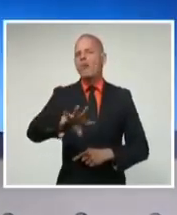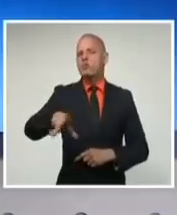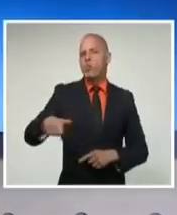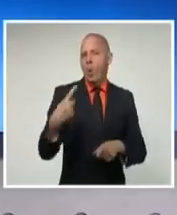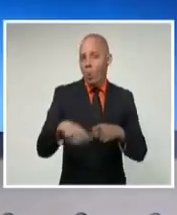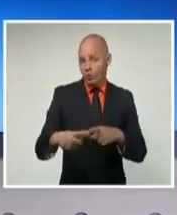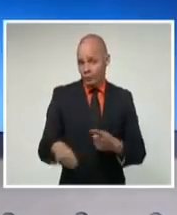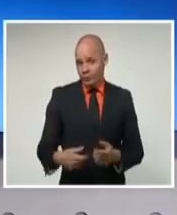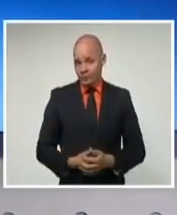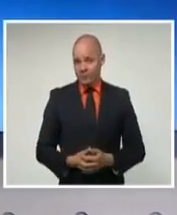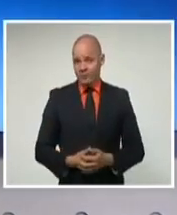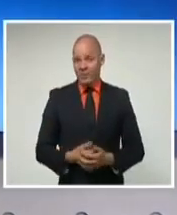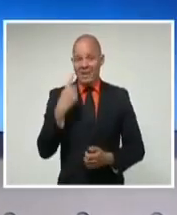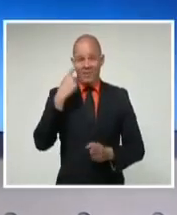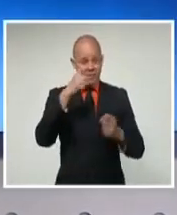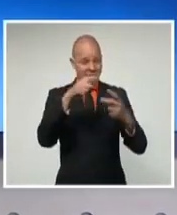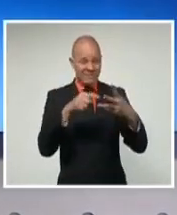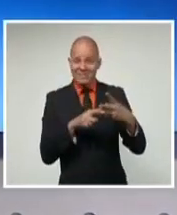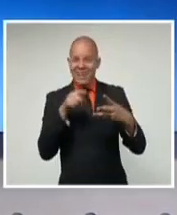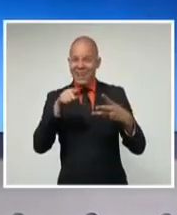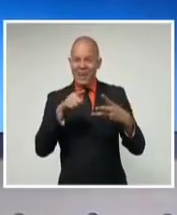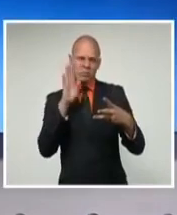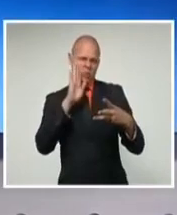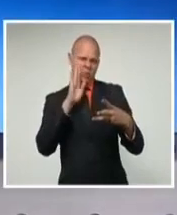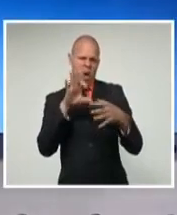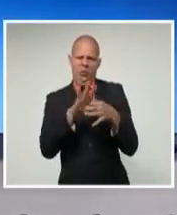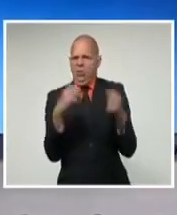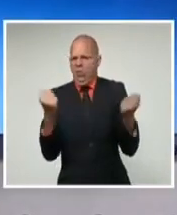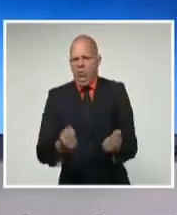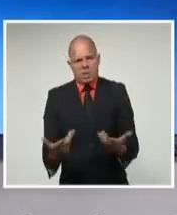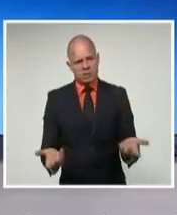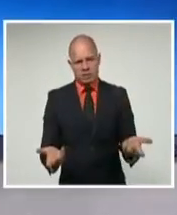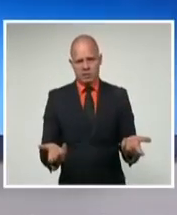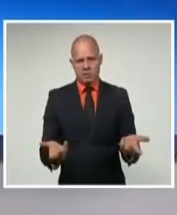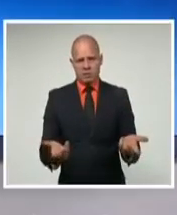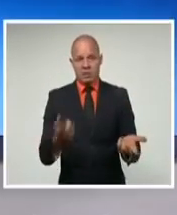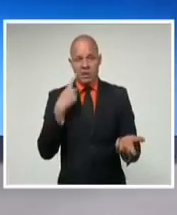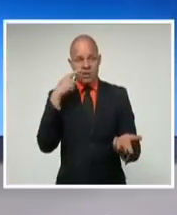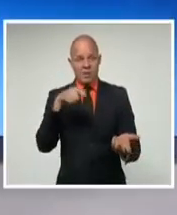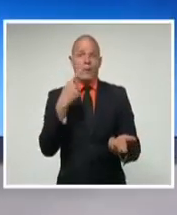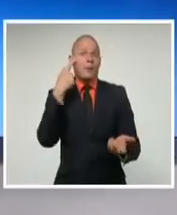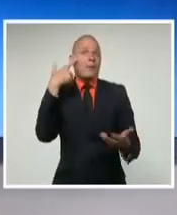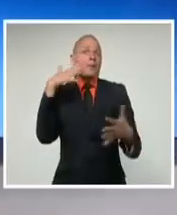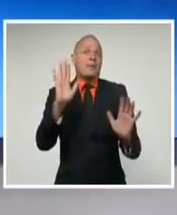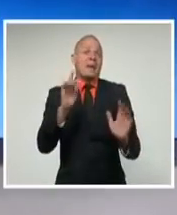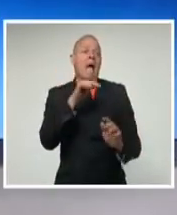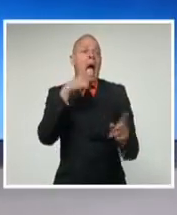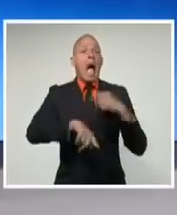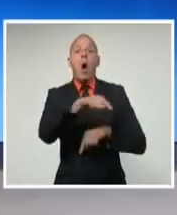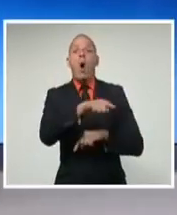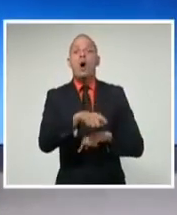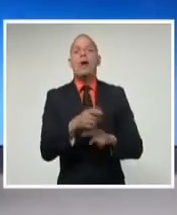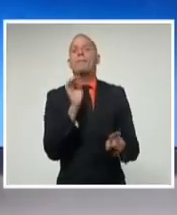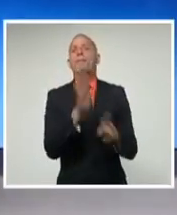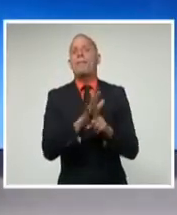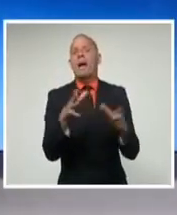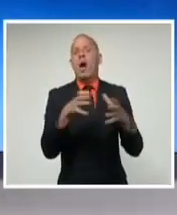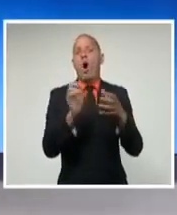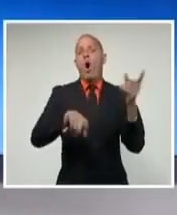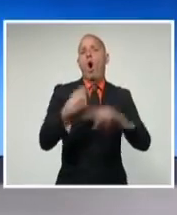Delincuentes con una pésima conducta social. Parece que imaginan que bajo el disfraz de contrarrevolucionario, van a gozar de